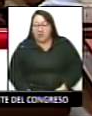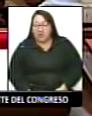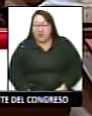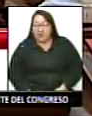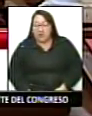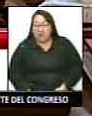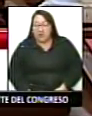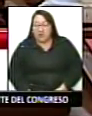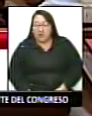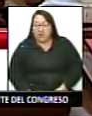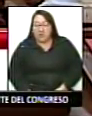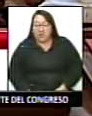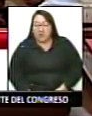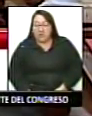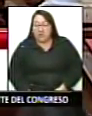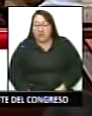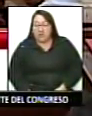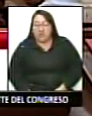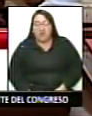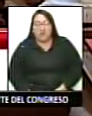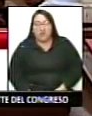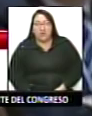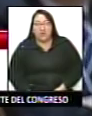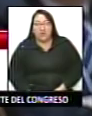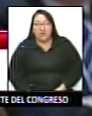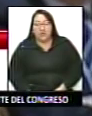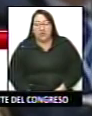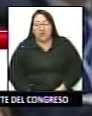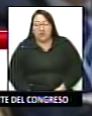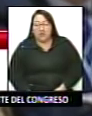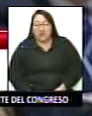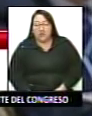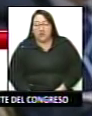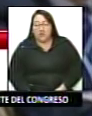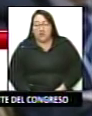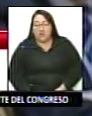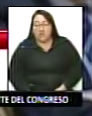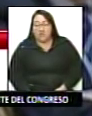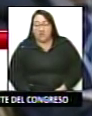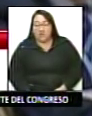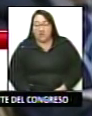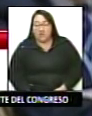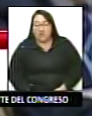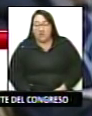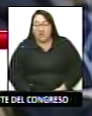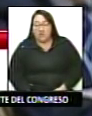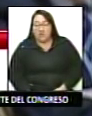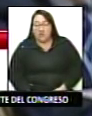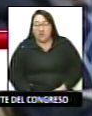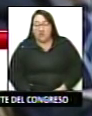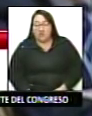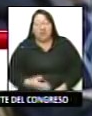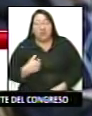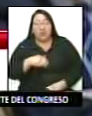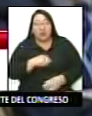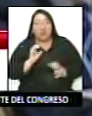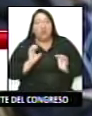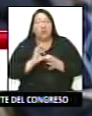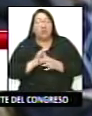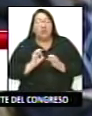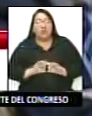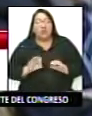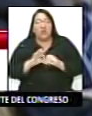doctor Castillo, a Gastón Acurio. Para nosotros es muy importante combinar, ir de la mano entre